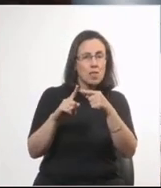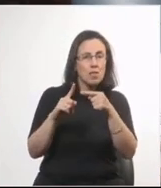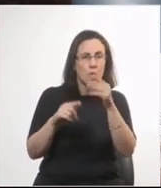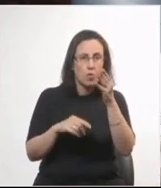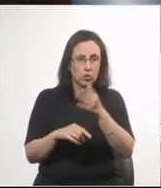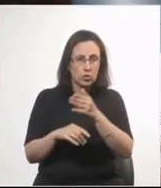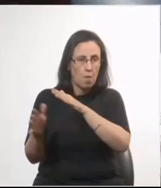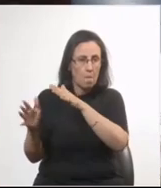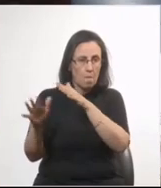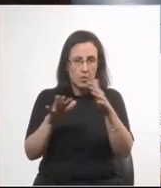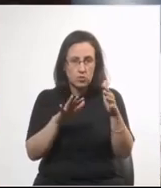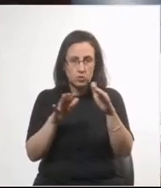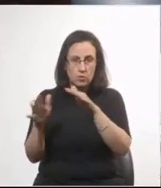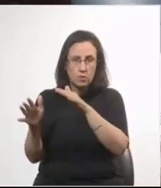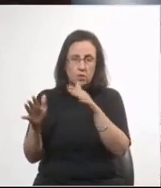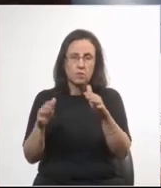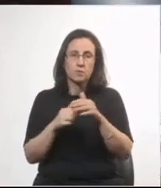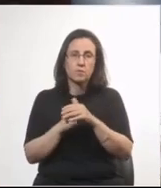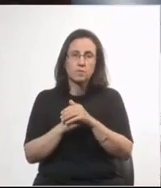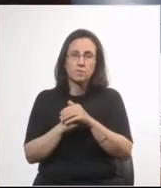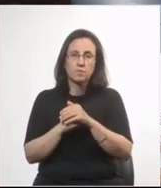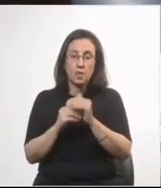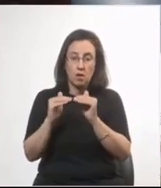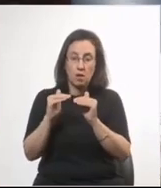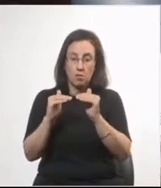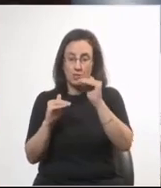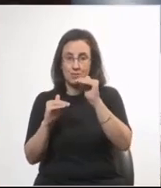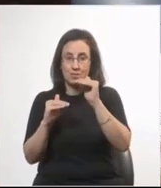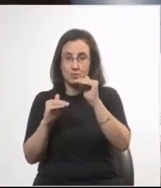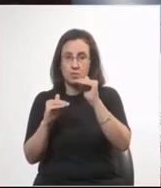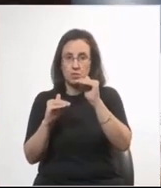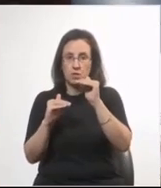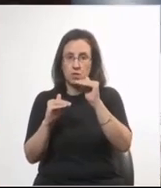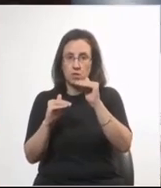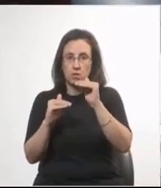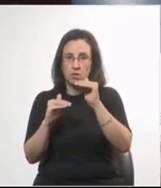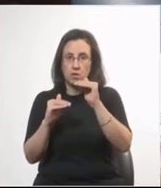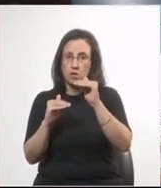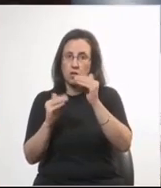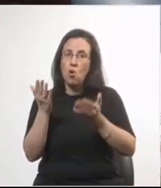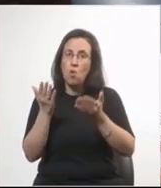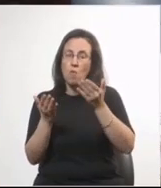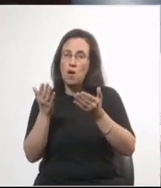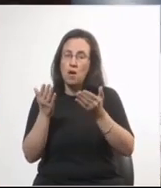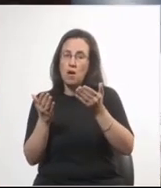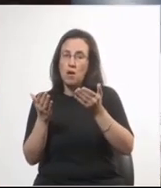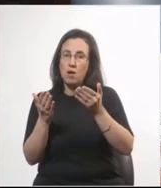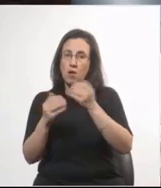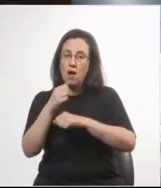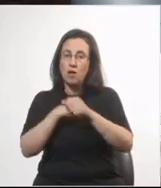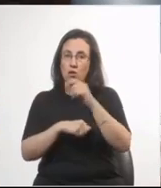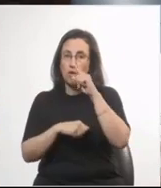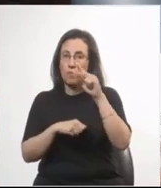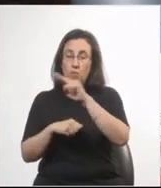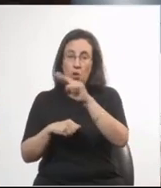más en realidad, por encima de lo que había estado en ese año en el